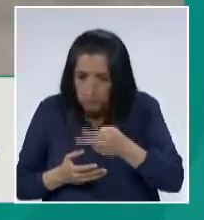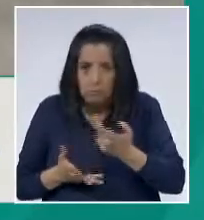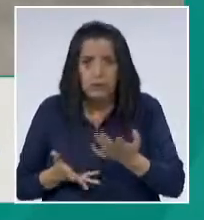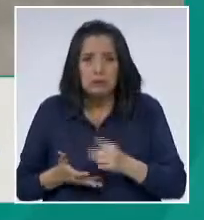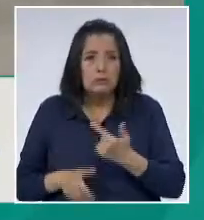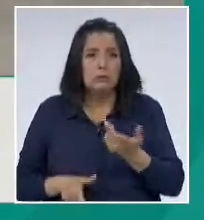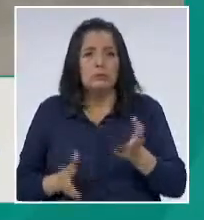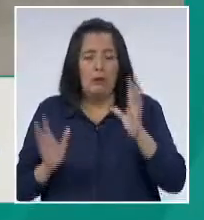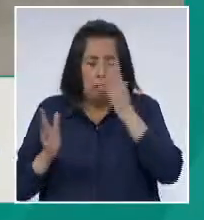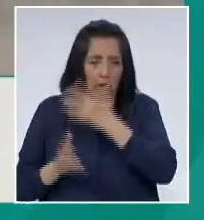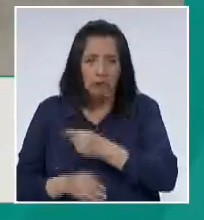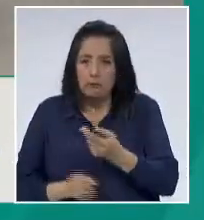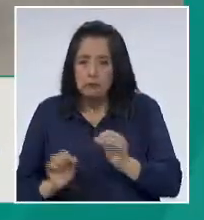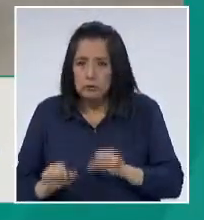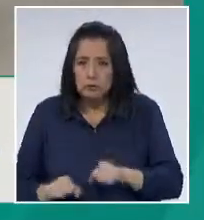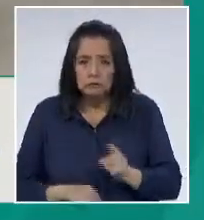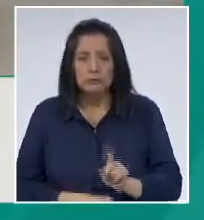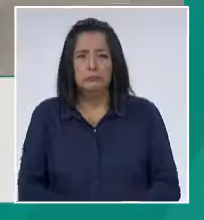pisar.